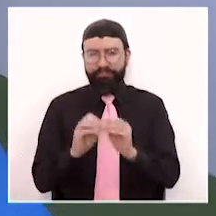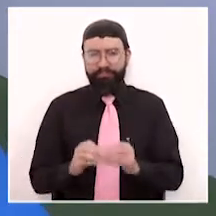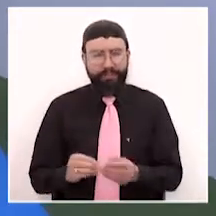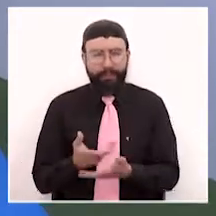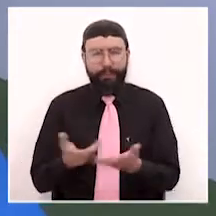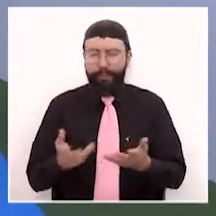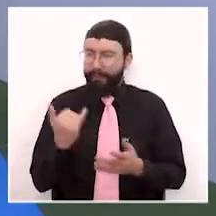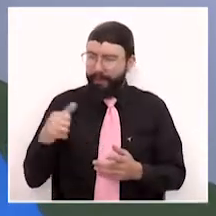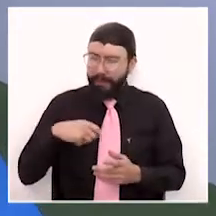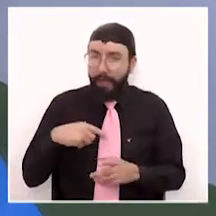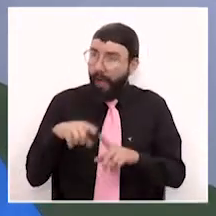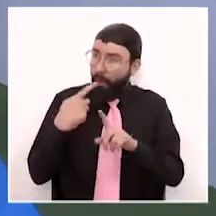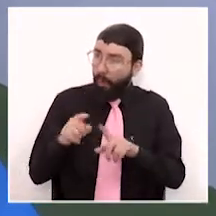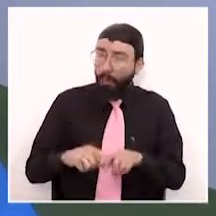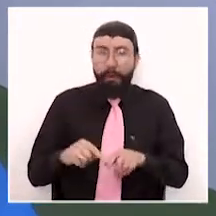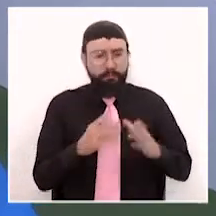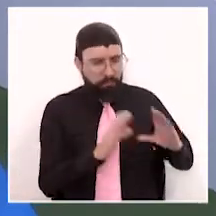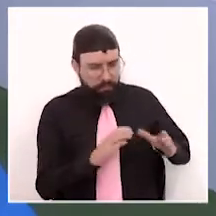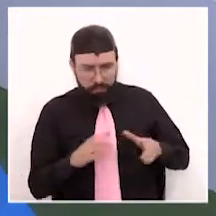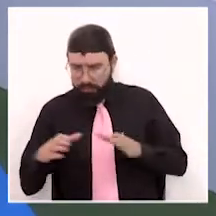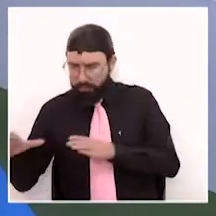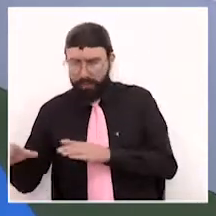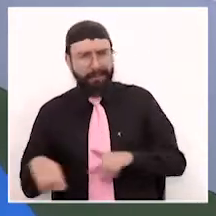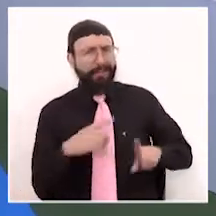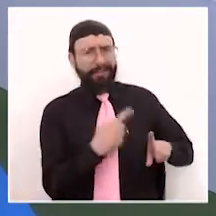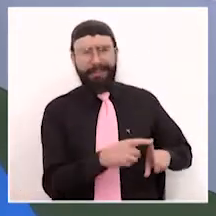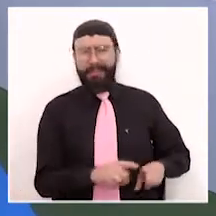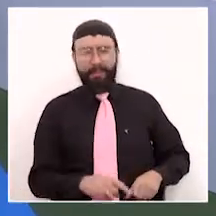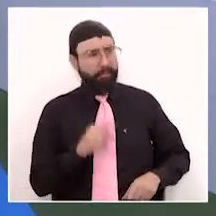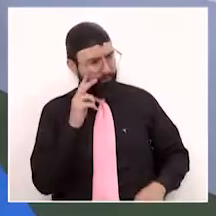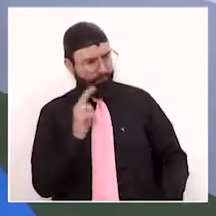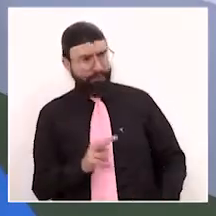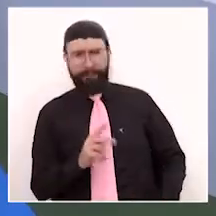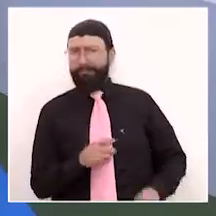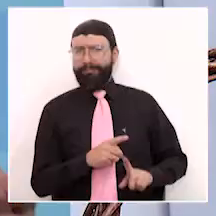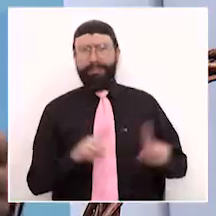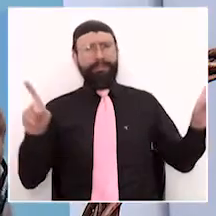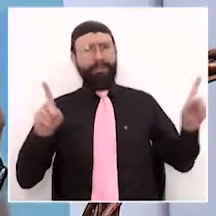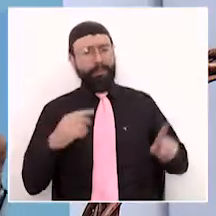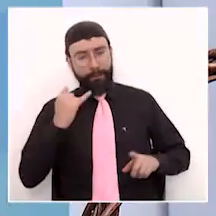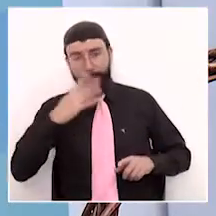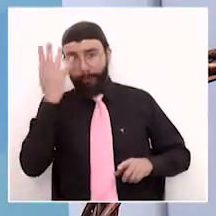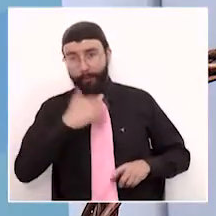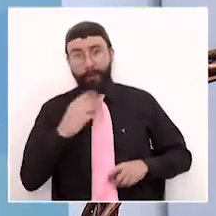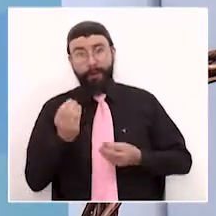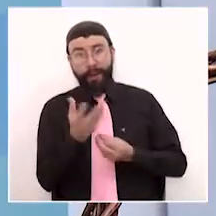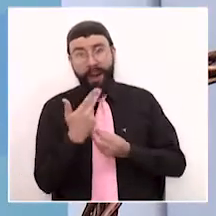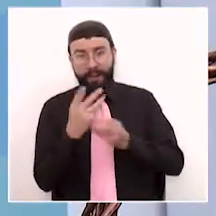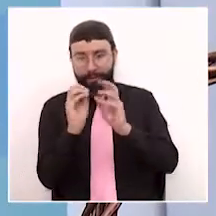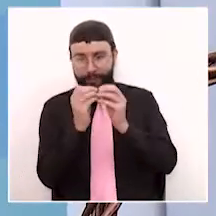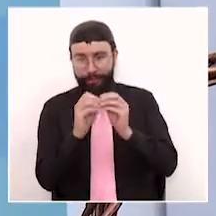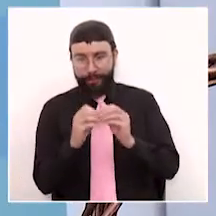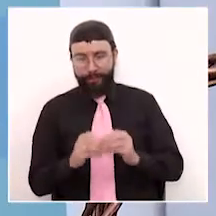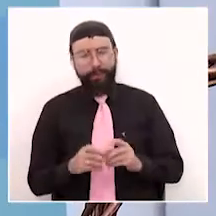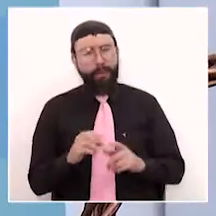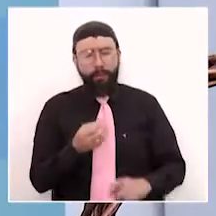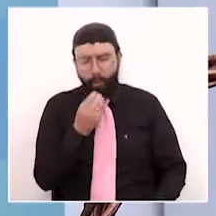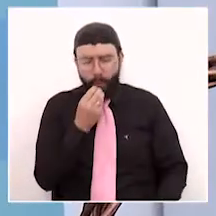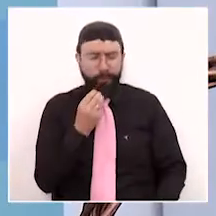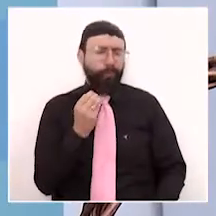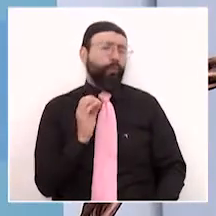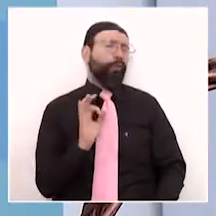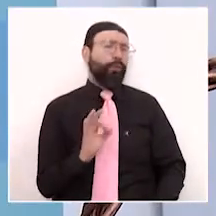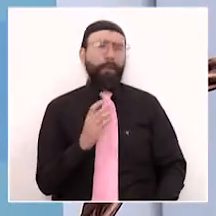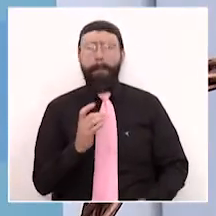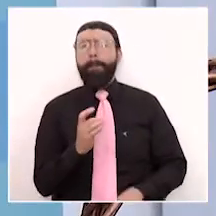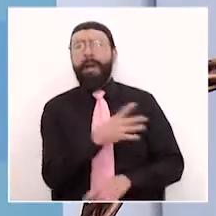panes que tenemos acá. Ustedes pueden ver que tienen una apariencia mucho más artesanal, por supuesto mucho más deliciosa. Ya